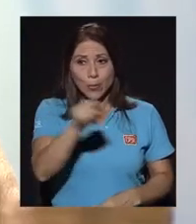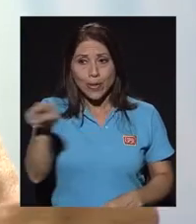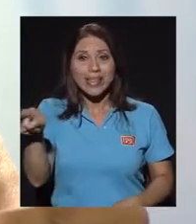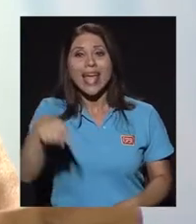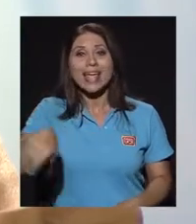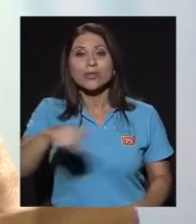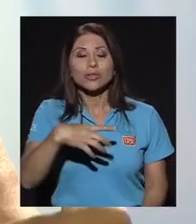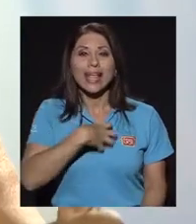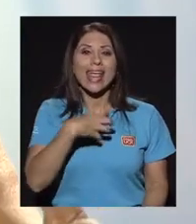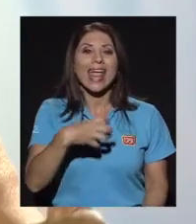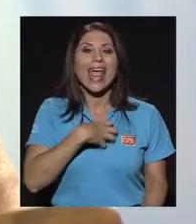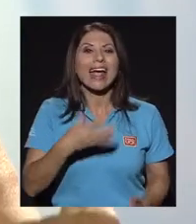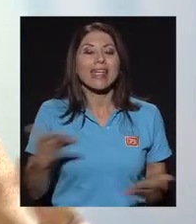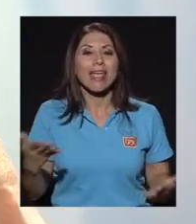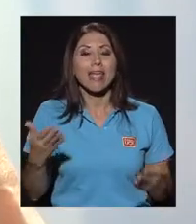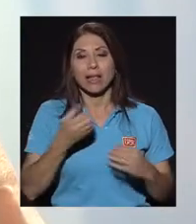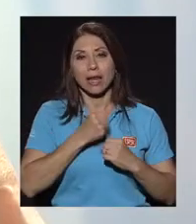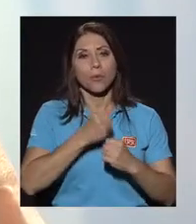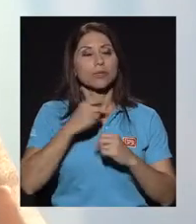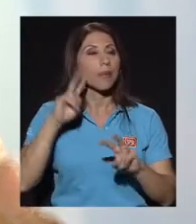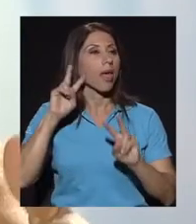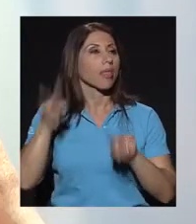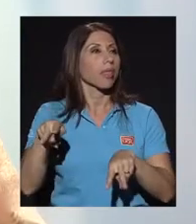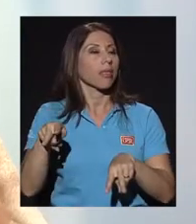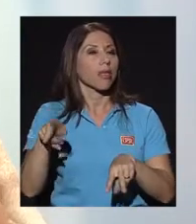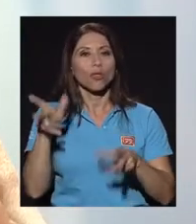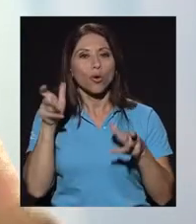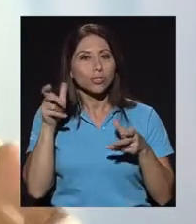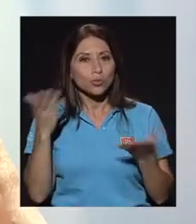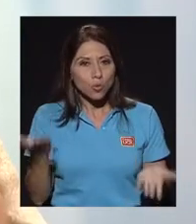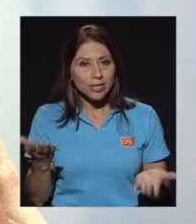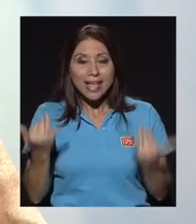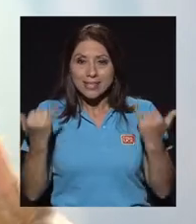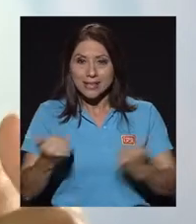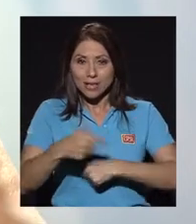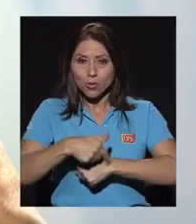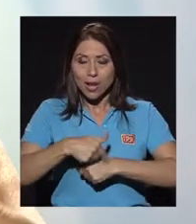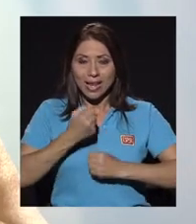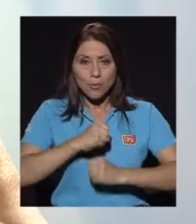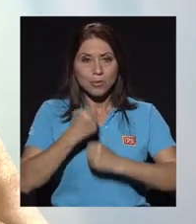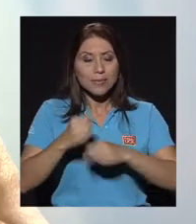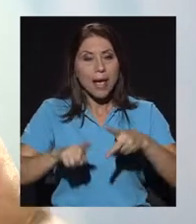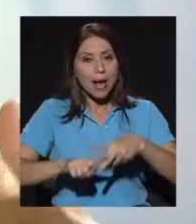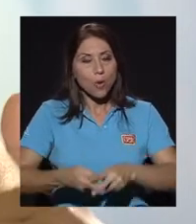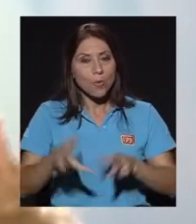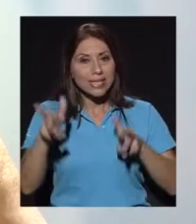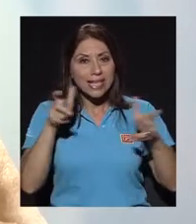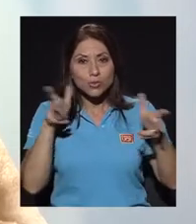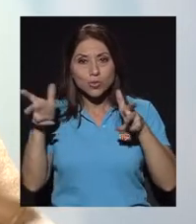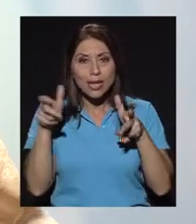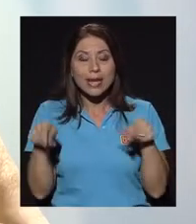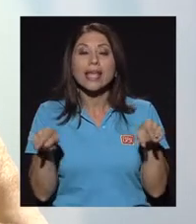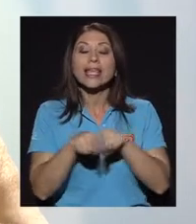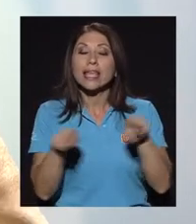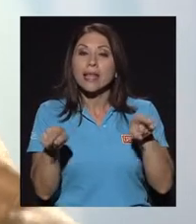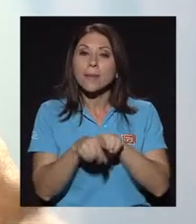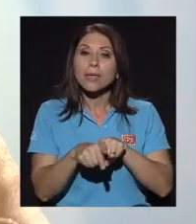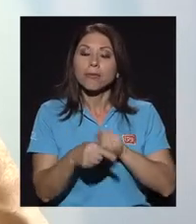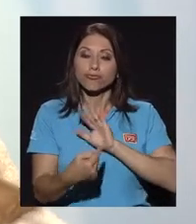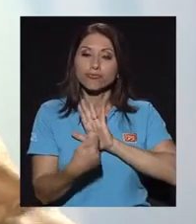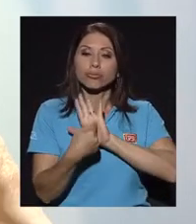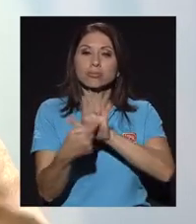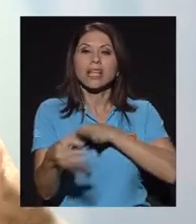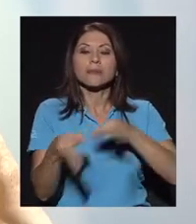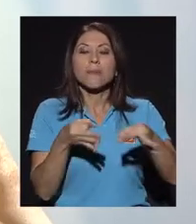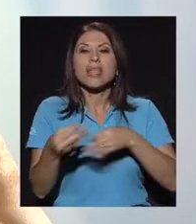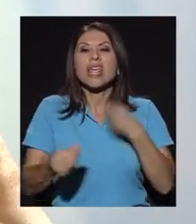municipalidad no los escucha, y ya es hora que la municipalidad comience a escuchar y también rinda